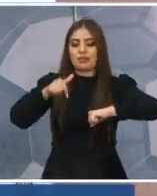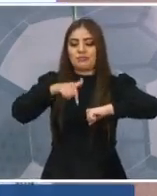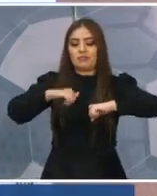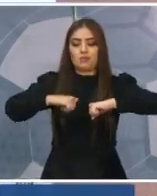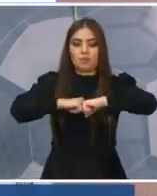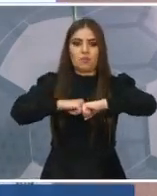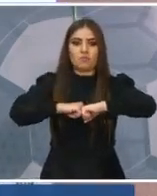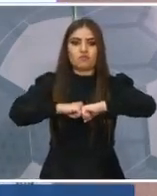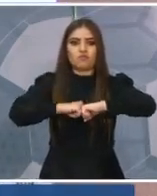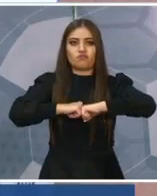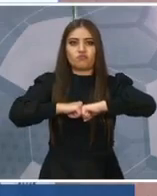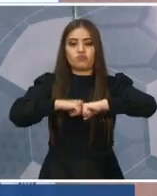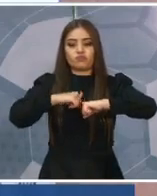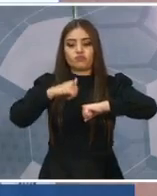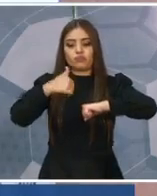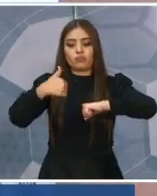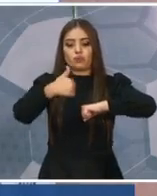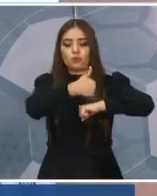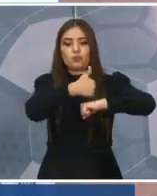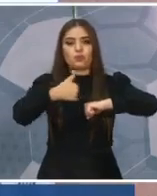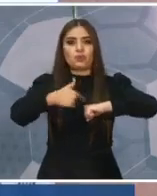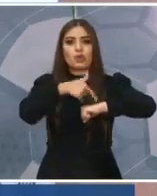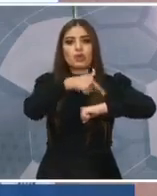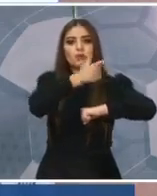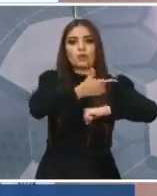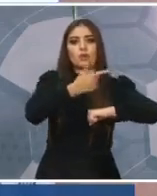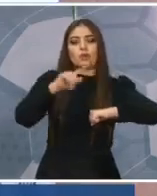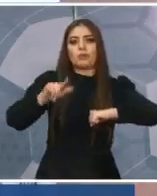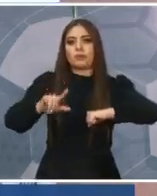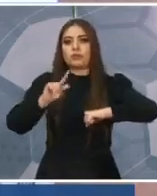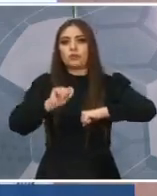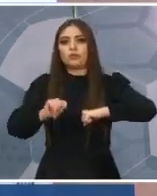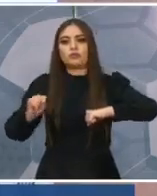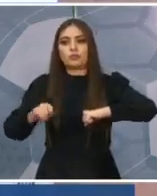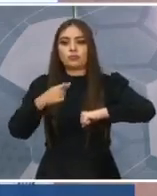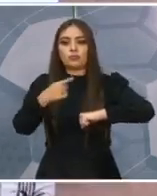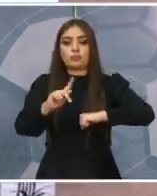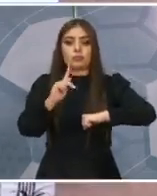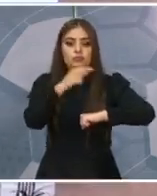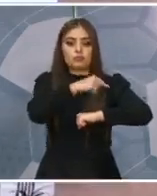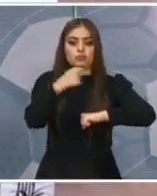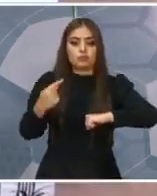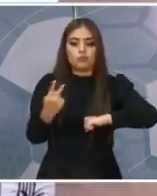cosas que acordar para poder trabajar y desarrollarnos precisamente como zona.